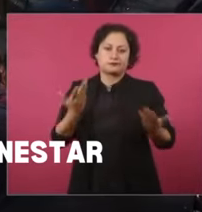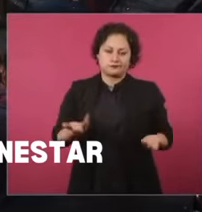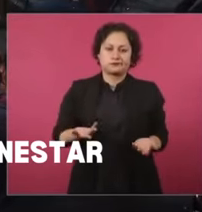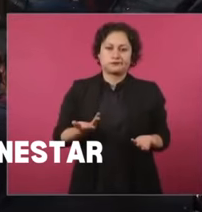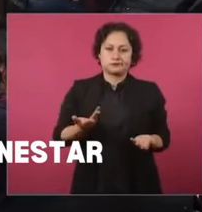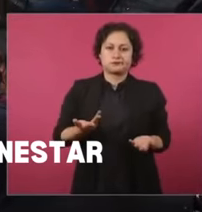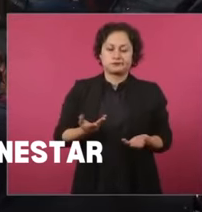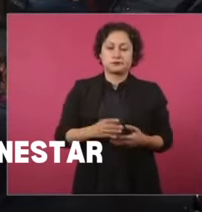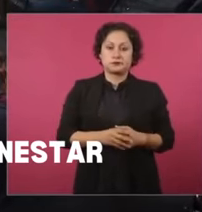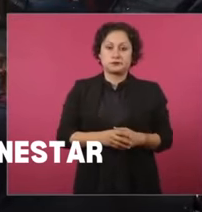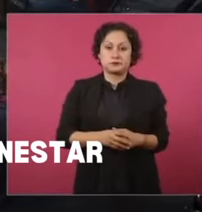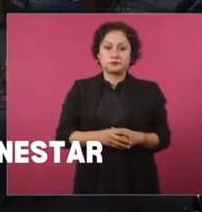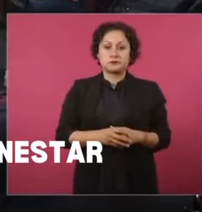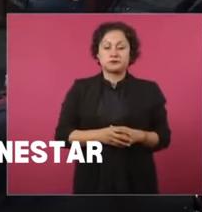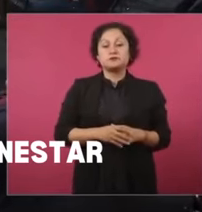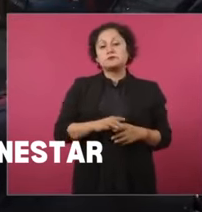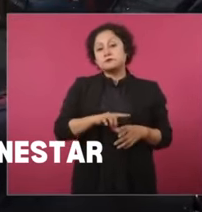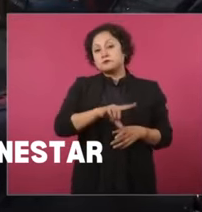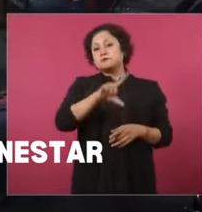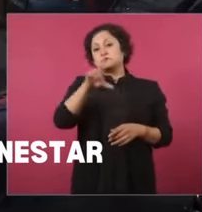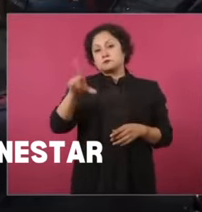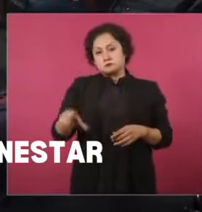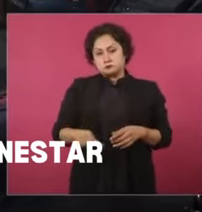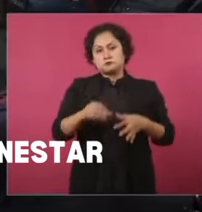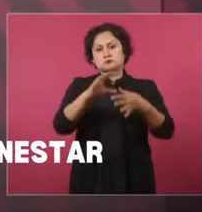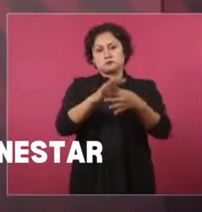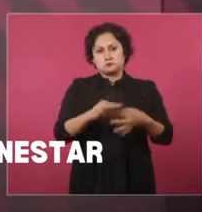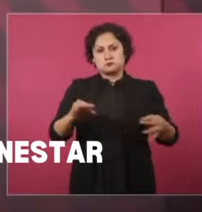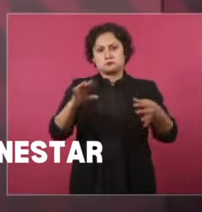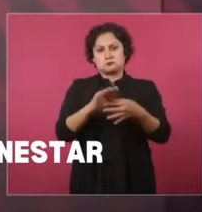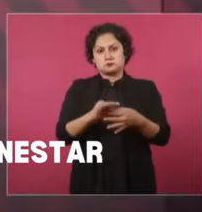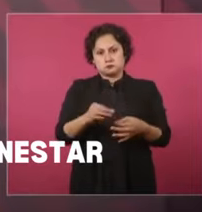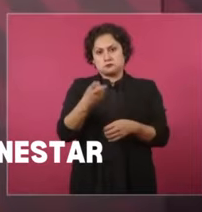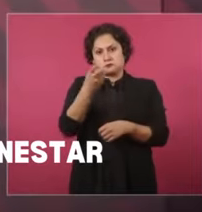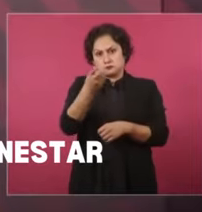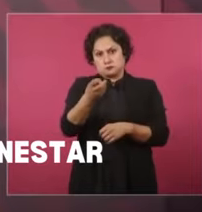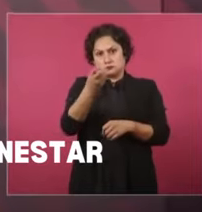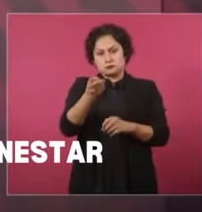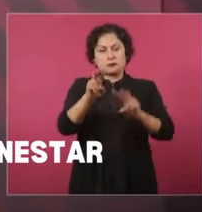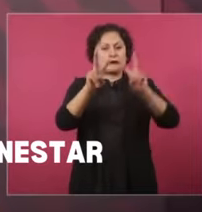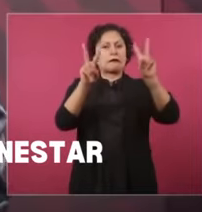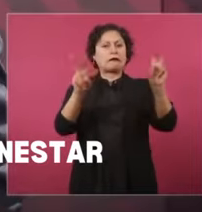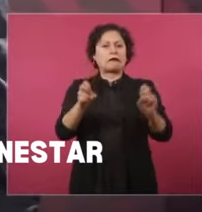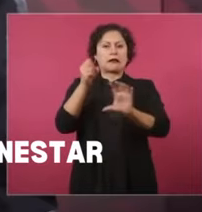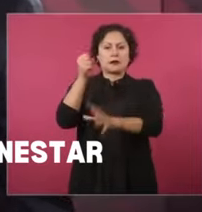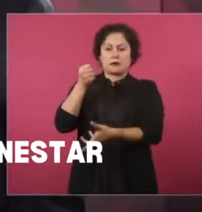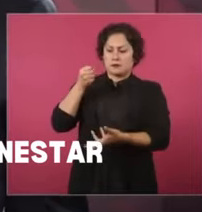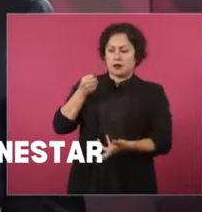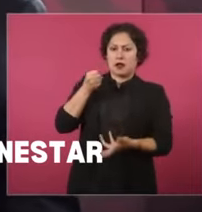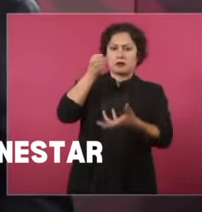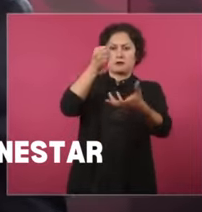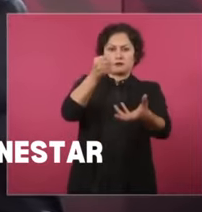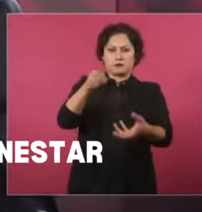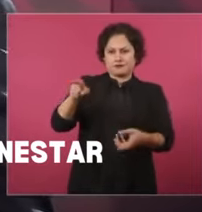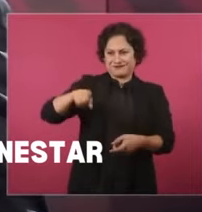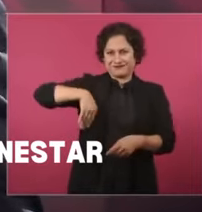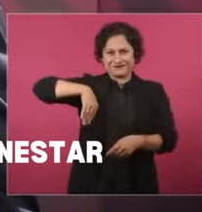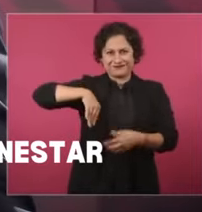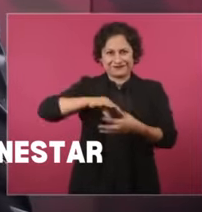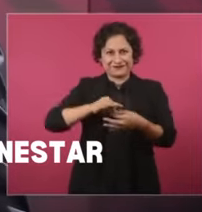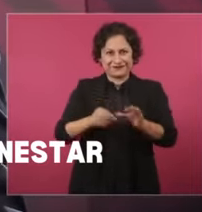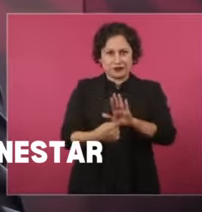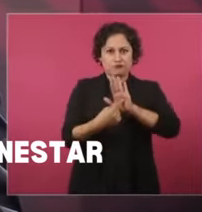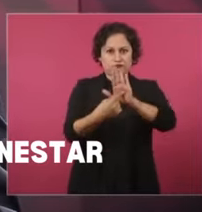a informar no solo de la inversión, que ya aquí se demostró que ha sido